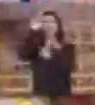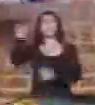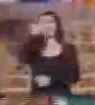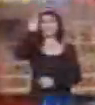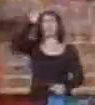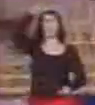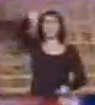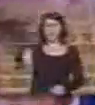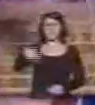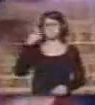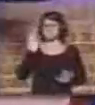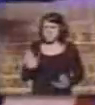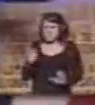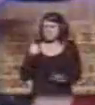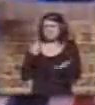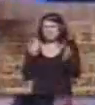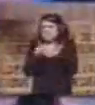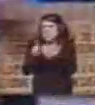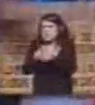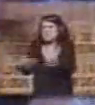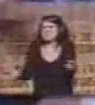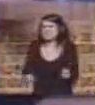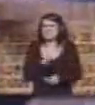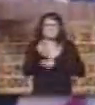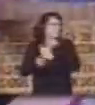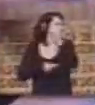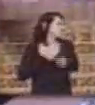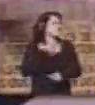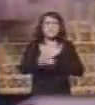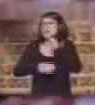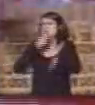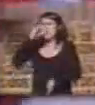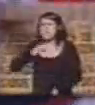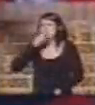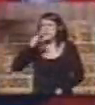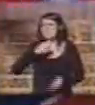Está encrucijada, cambiar ese motivo a